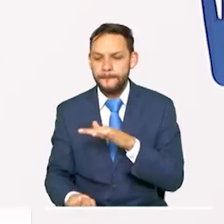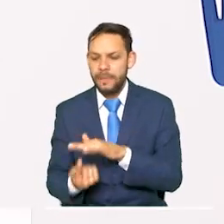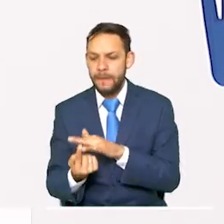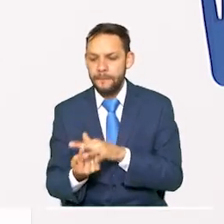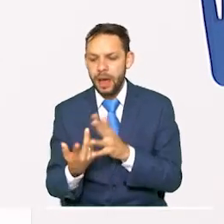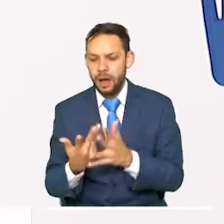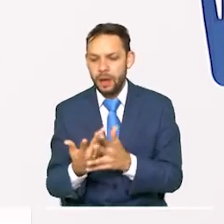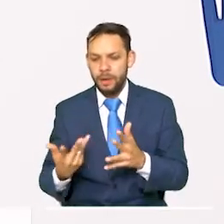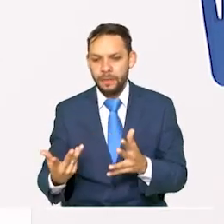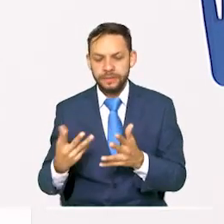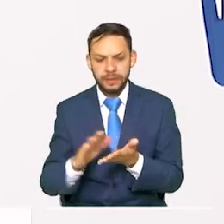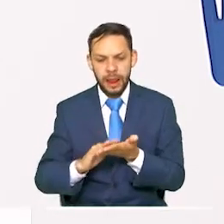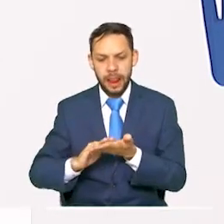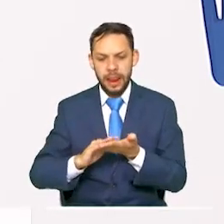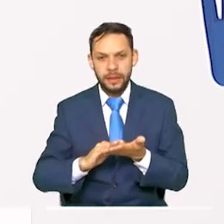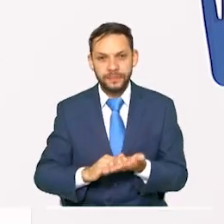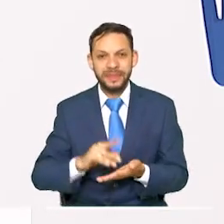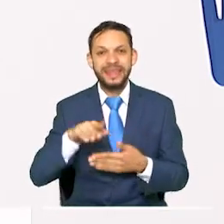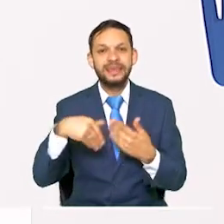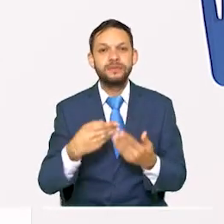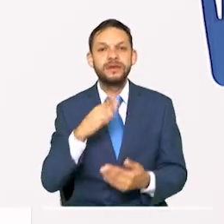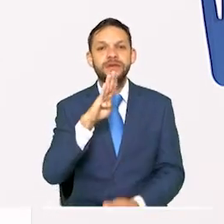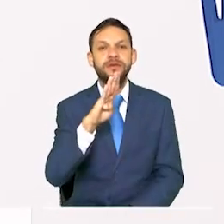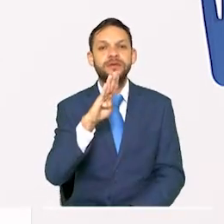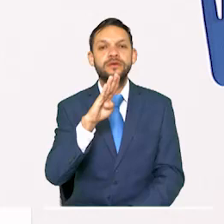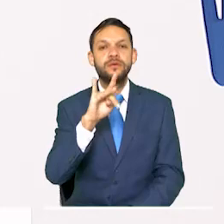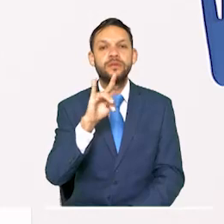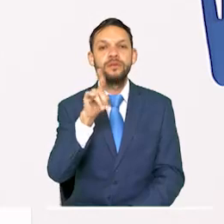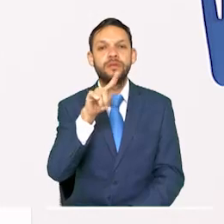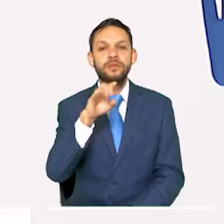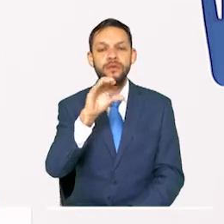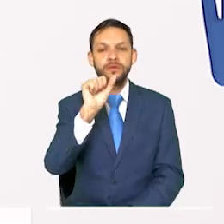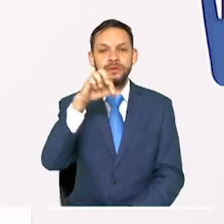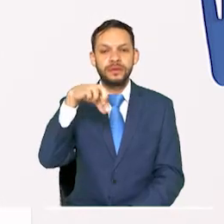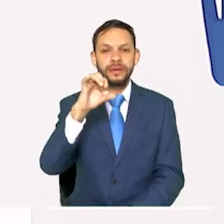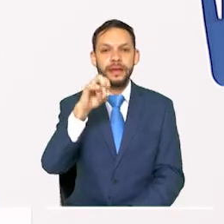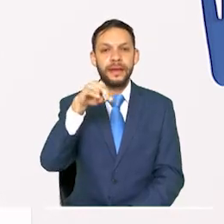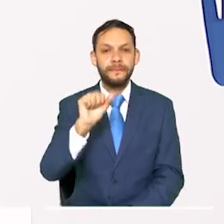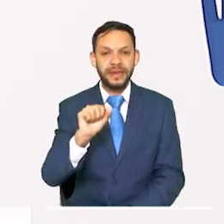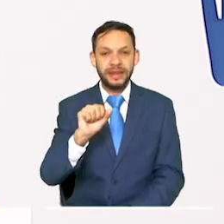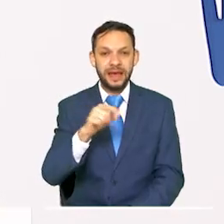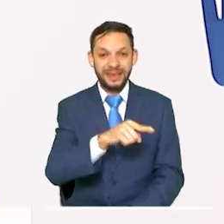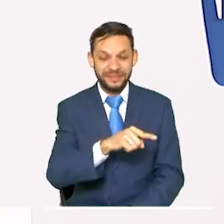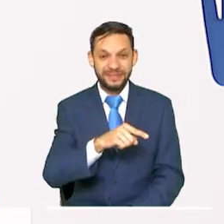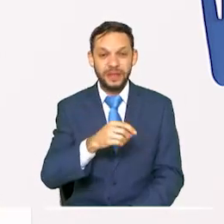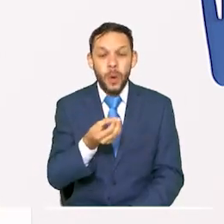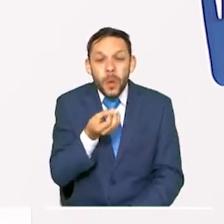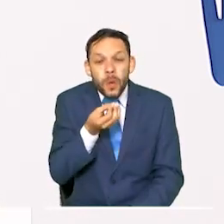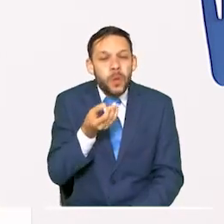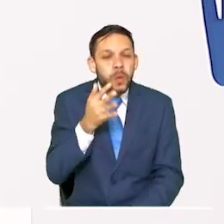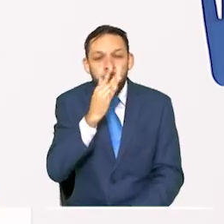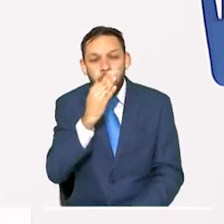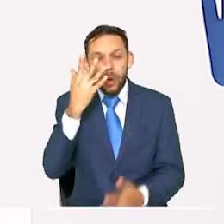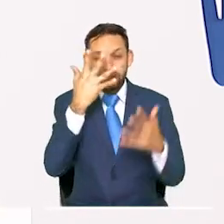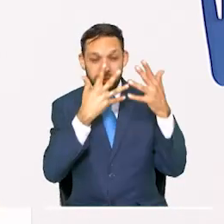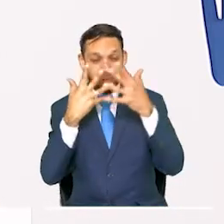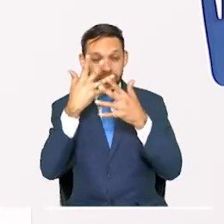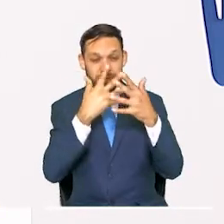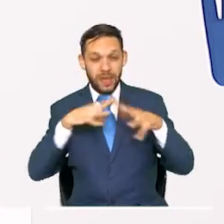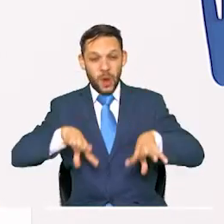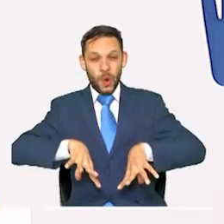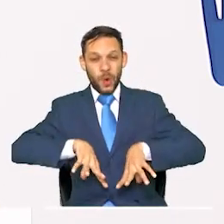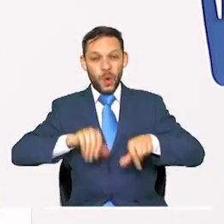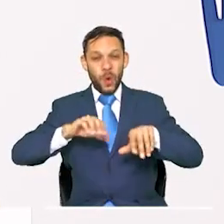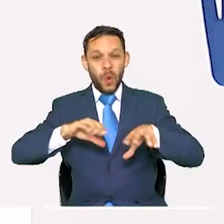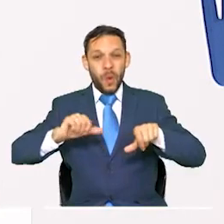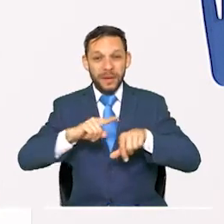medicamentos como la buscapina compuesta, que es borrachero, escopolamina, lo que llaman burundanga. Es saber